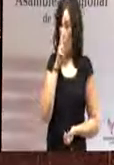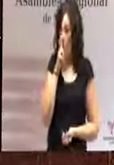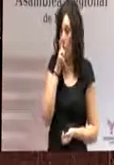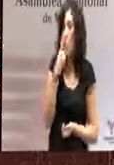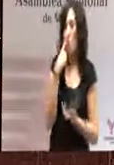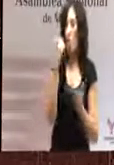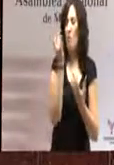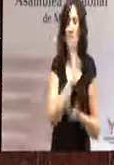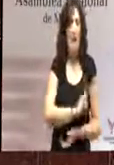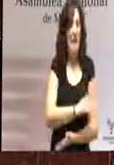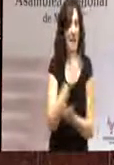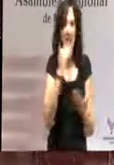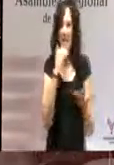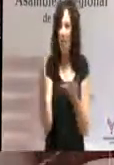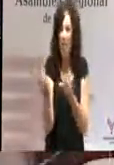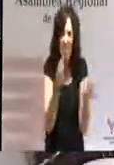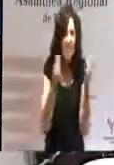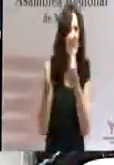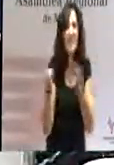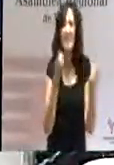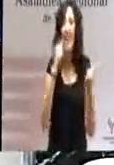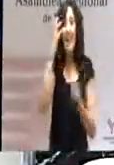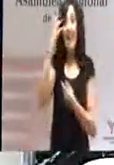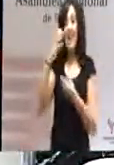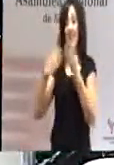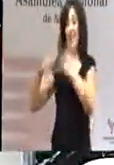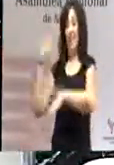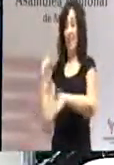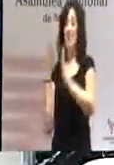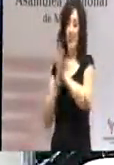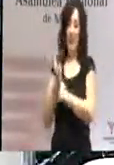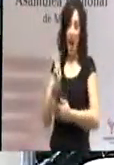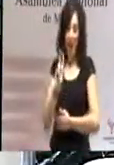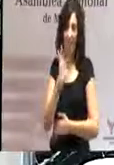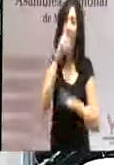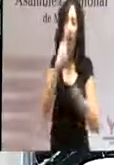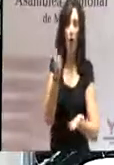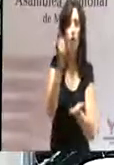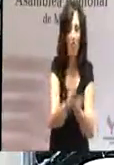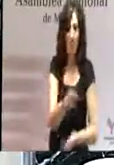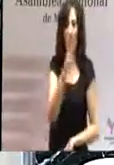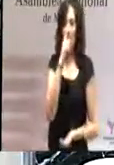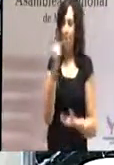rey anterior y huele con el actual. Señor presidente,